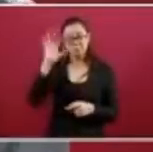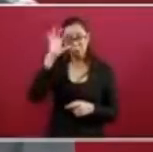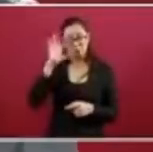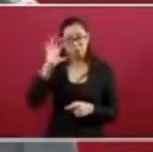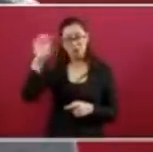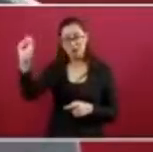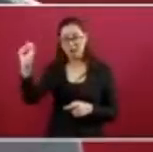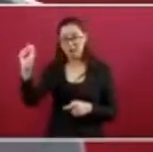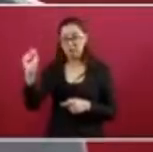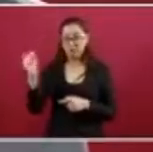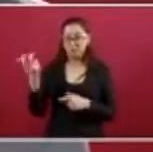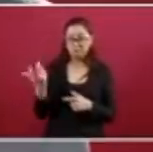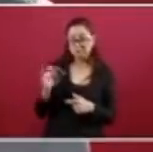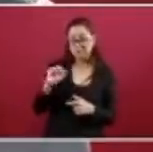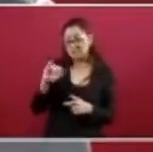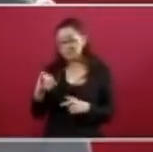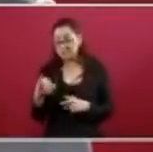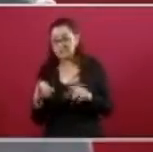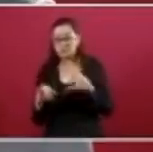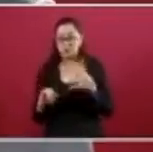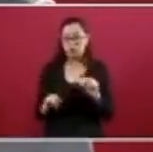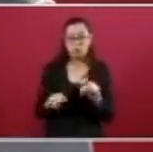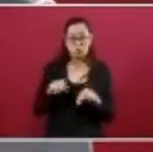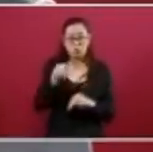esa planta,